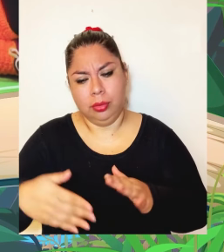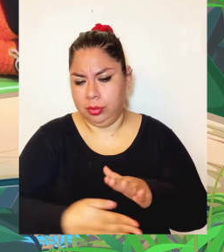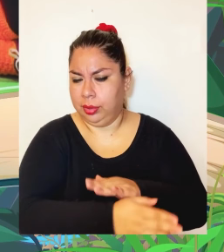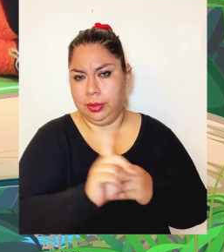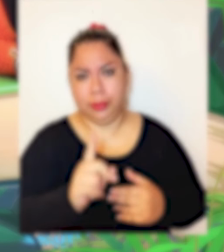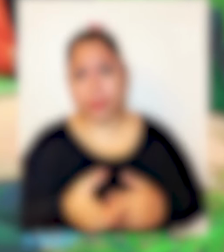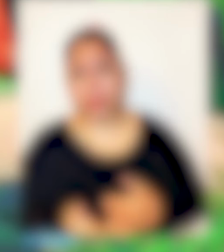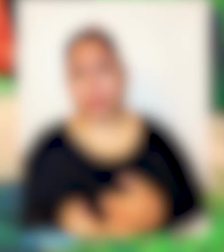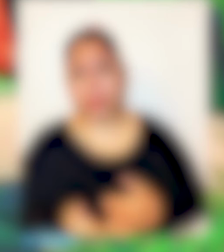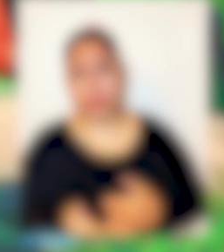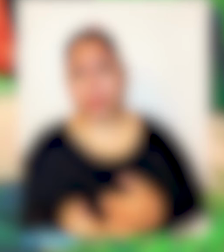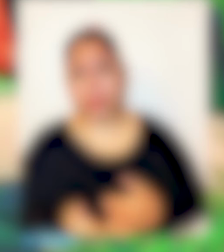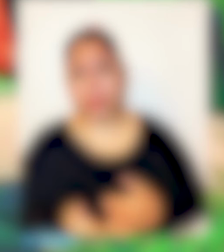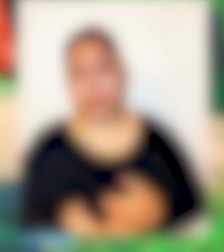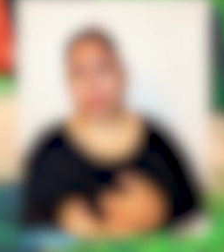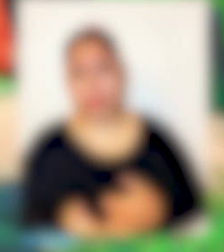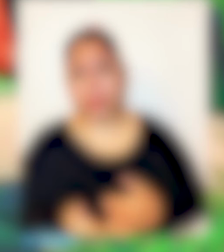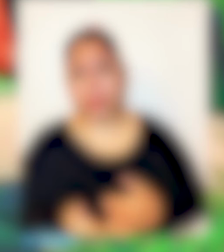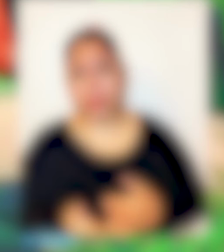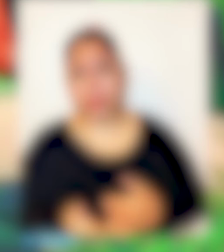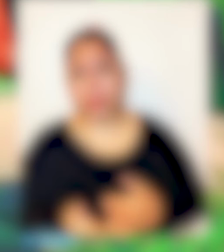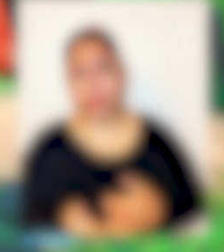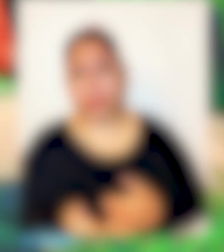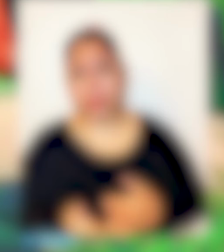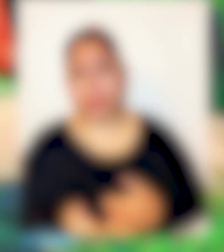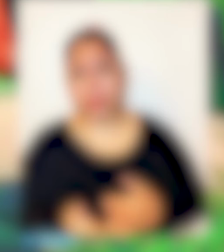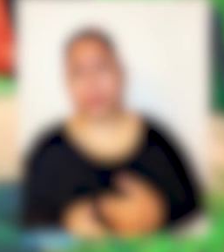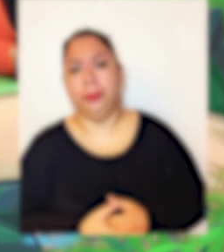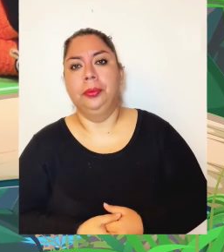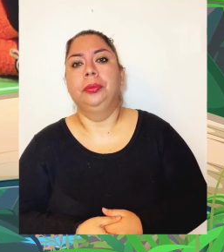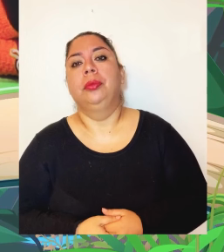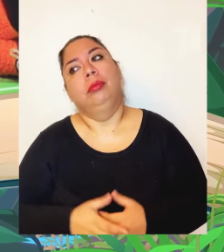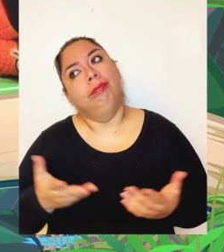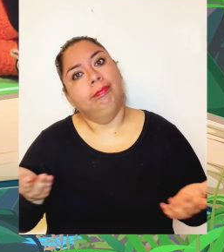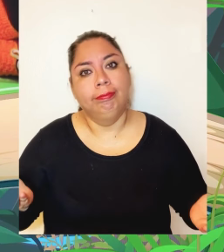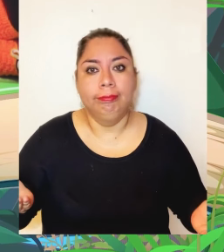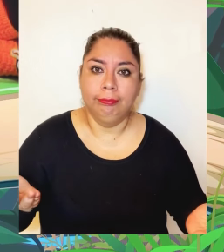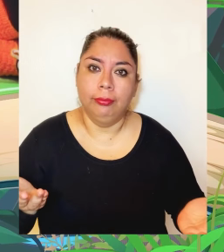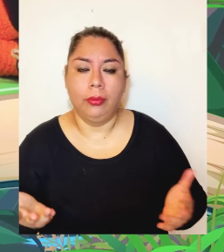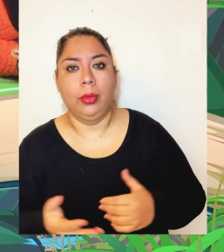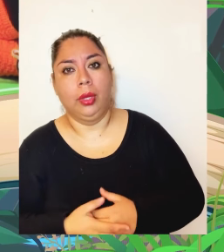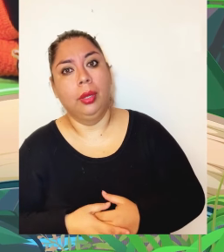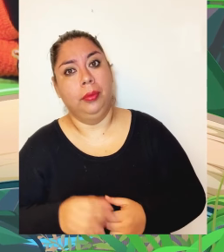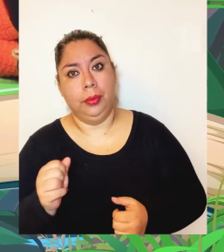mana wasitaka waikuita munañachu. Hinapis kallan mantaj.